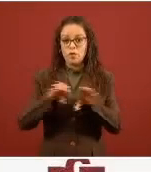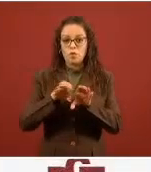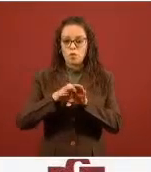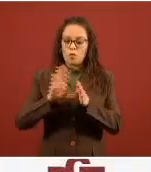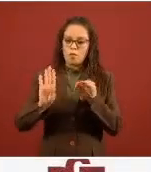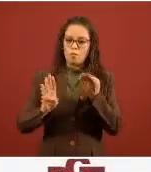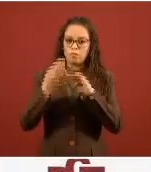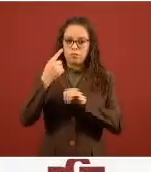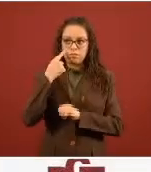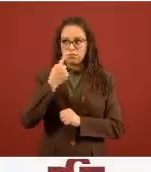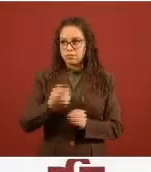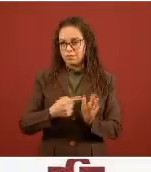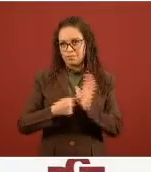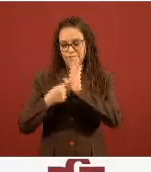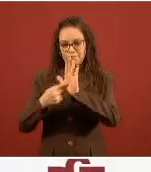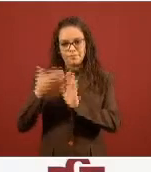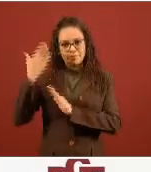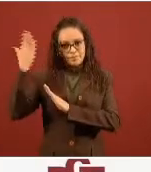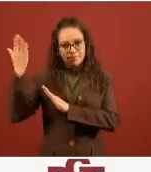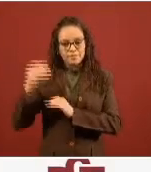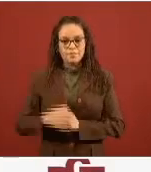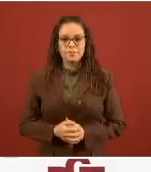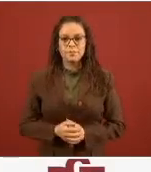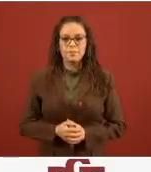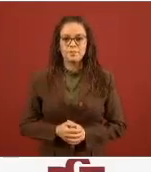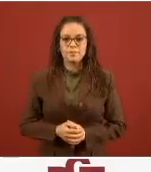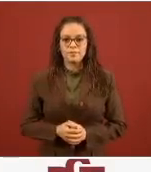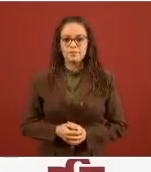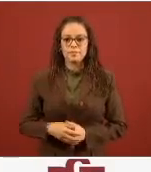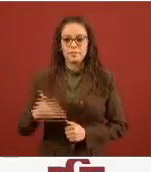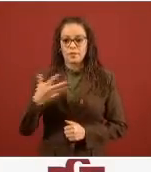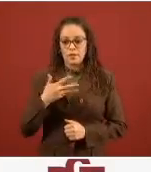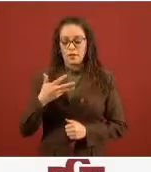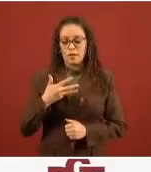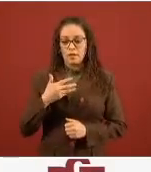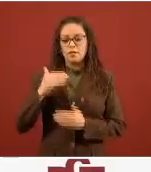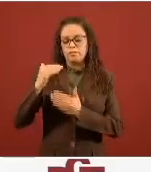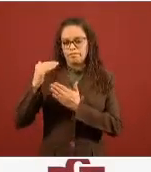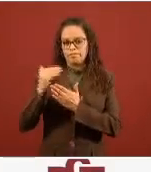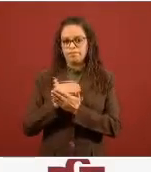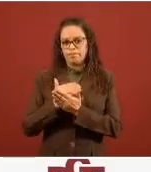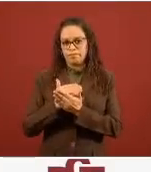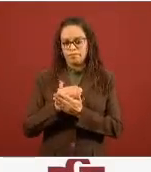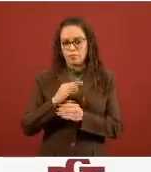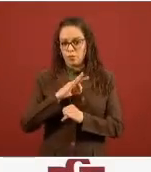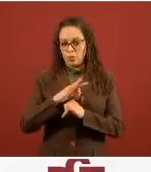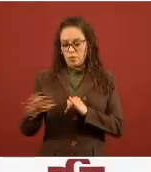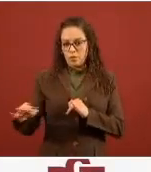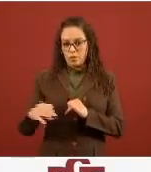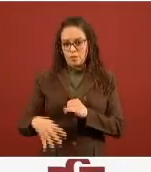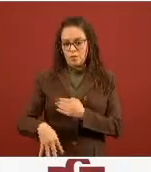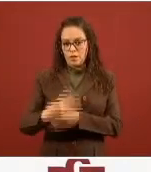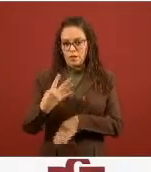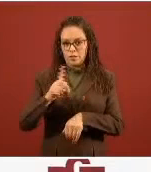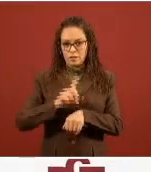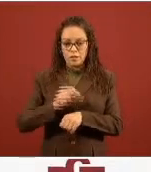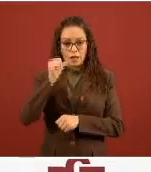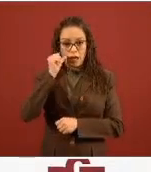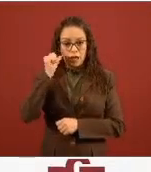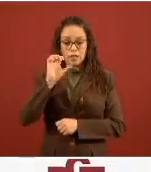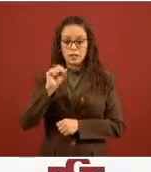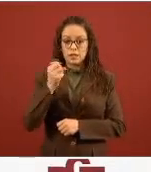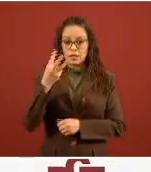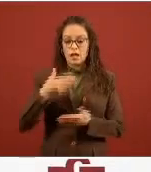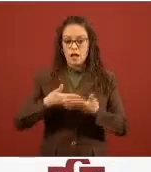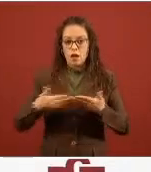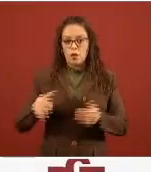nivel mundial. Si pueden ver, nuevamente tenemos una reducción en la proporción de casos confirmados en los últimos 14 días. Ayer era de 63, hoy